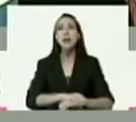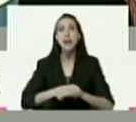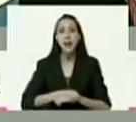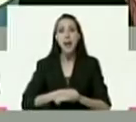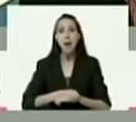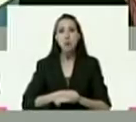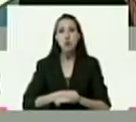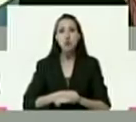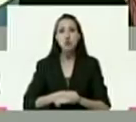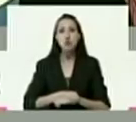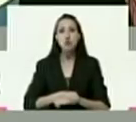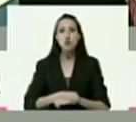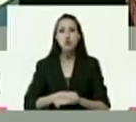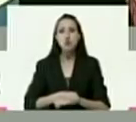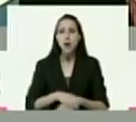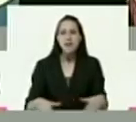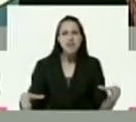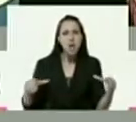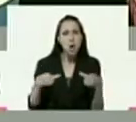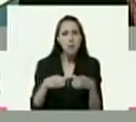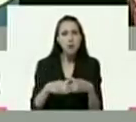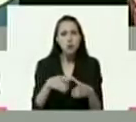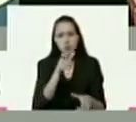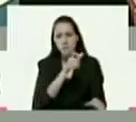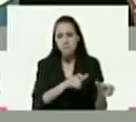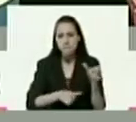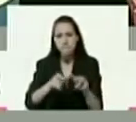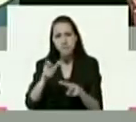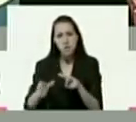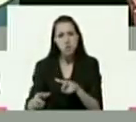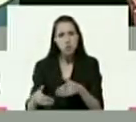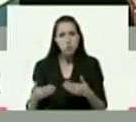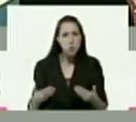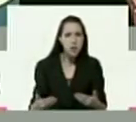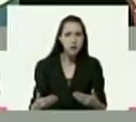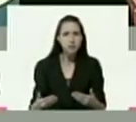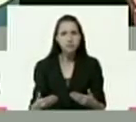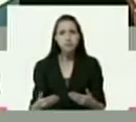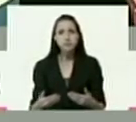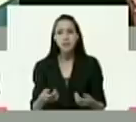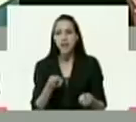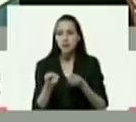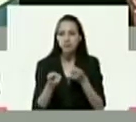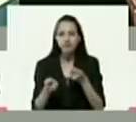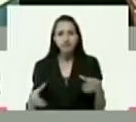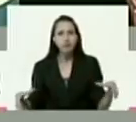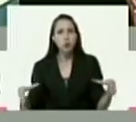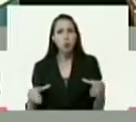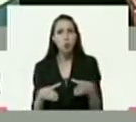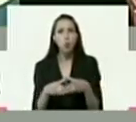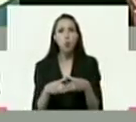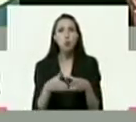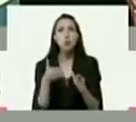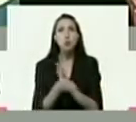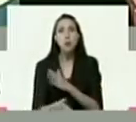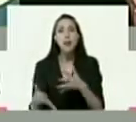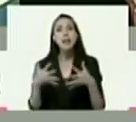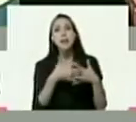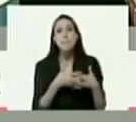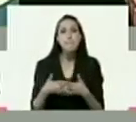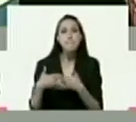constituye esa corporación de actores que se juntan en lo que es el imperio